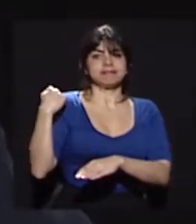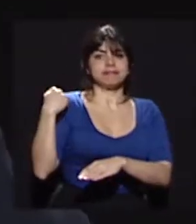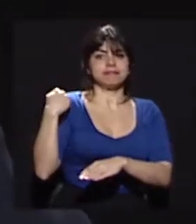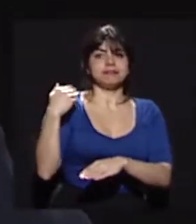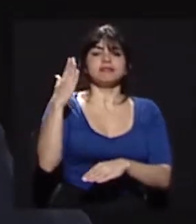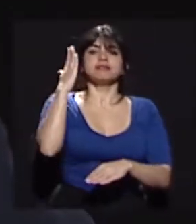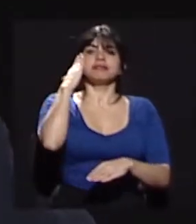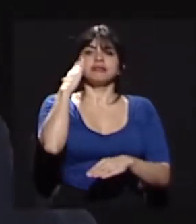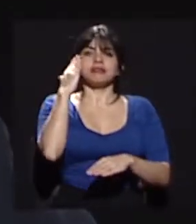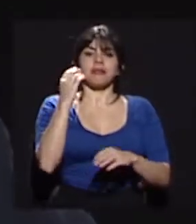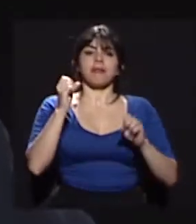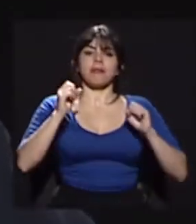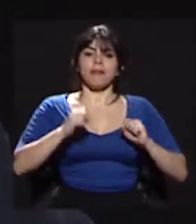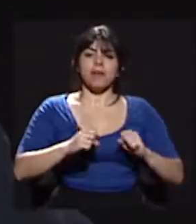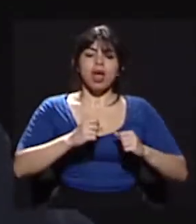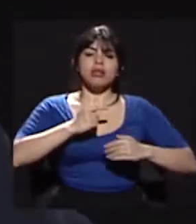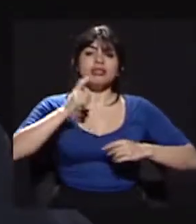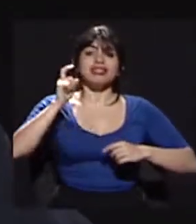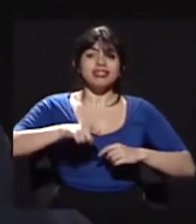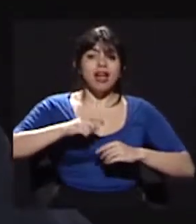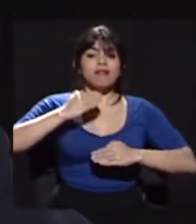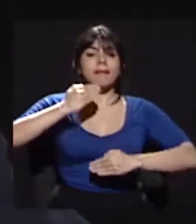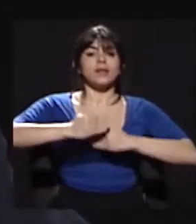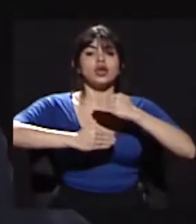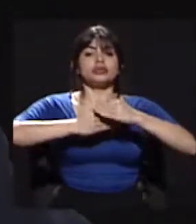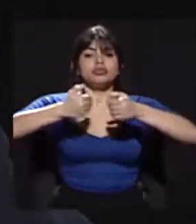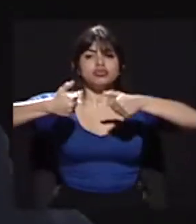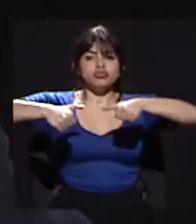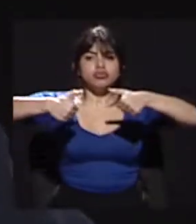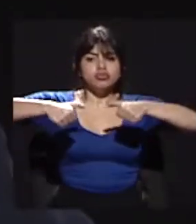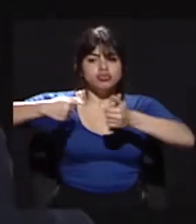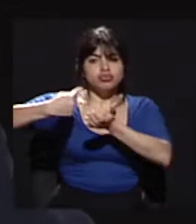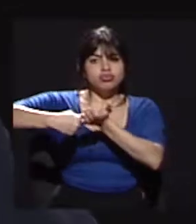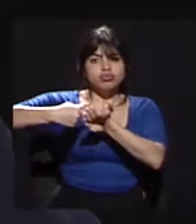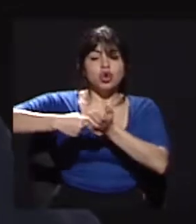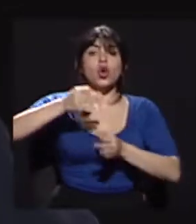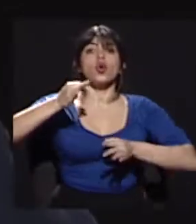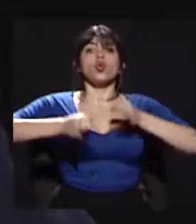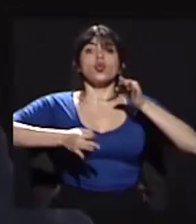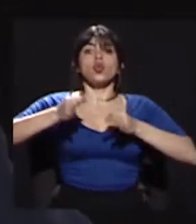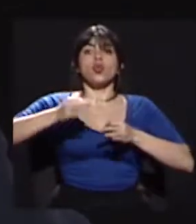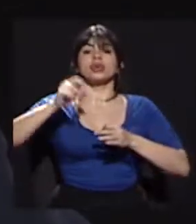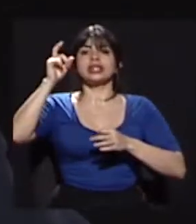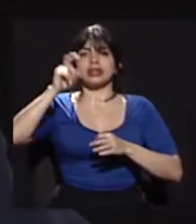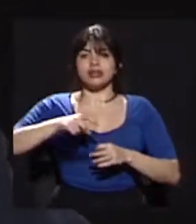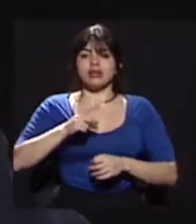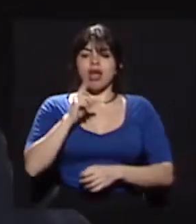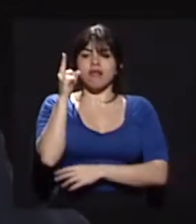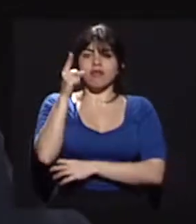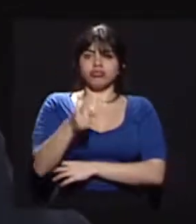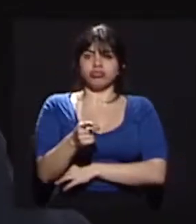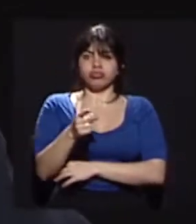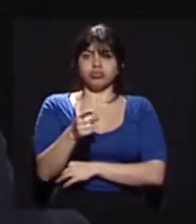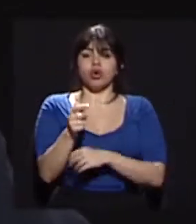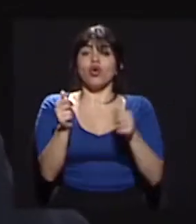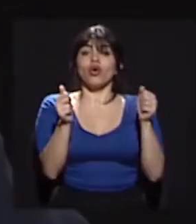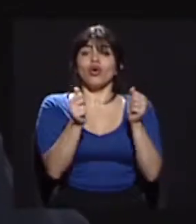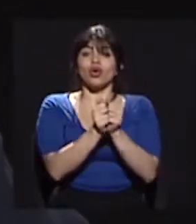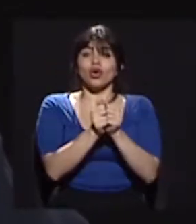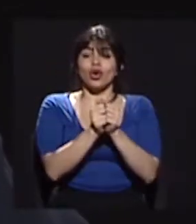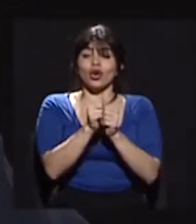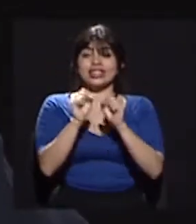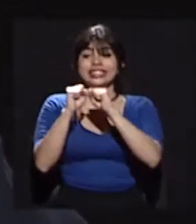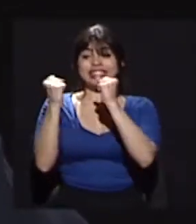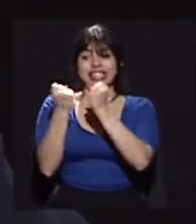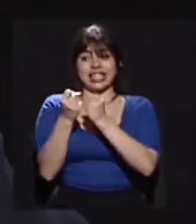va a tener que pasarse por un proceso de conciliación el juez tendrá que dictar junto con éste junto con el